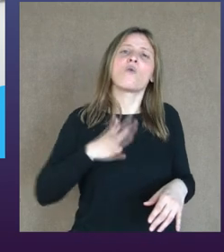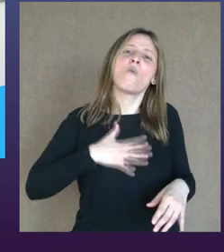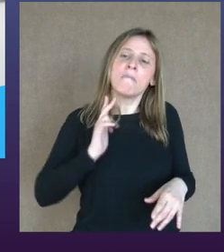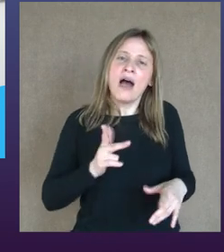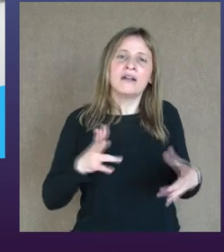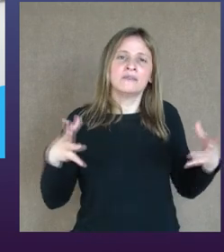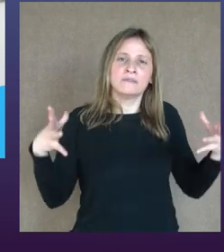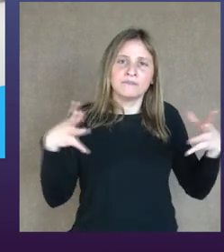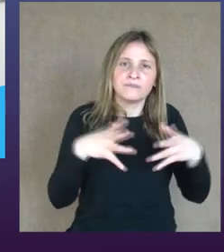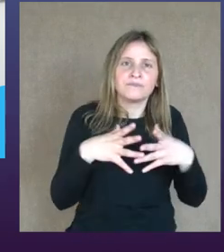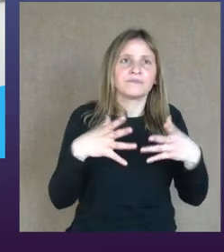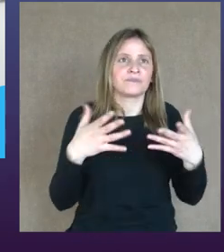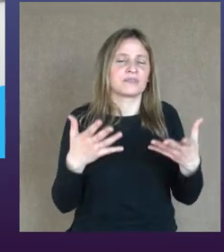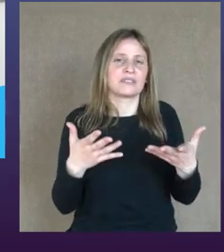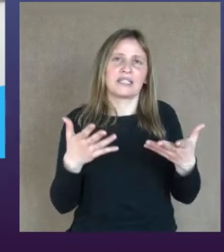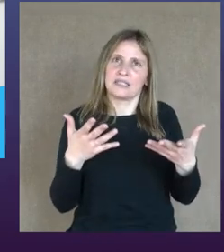es sagrado.